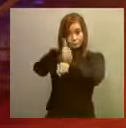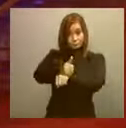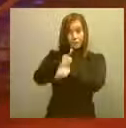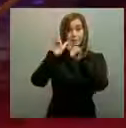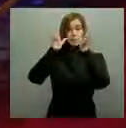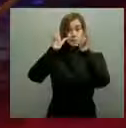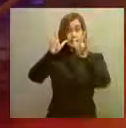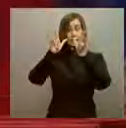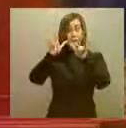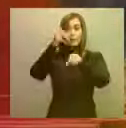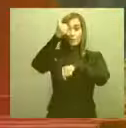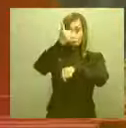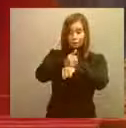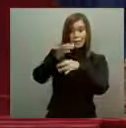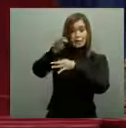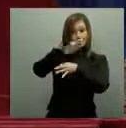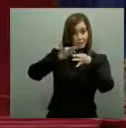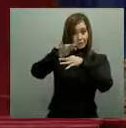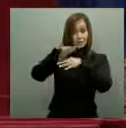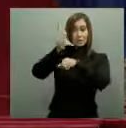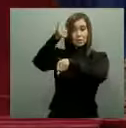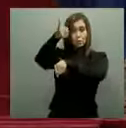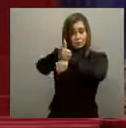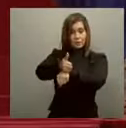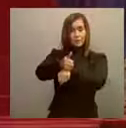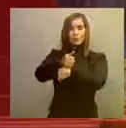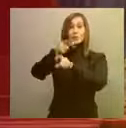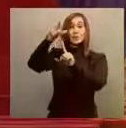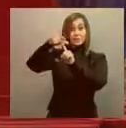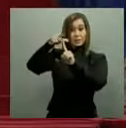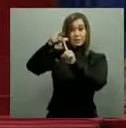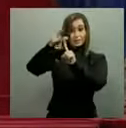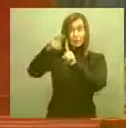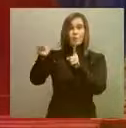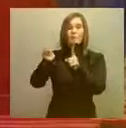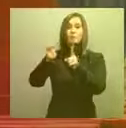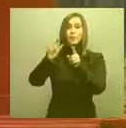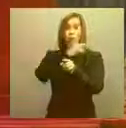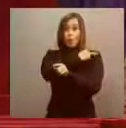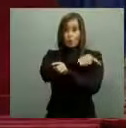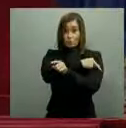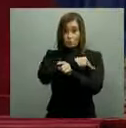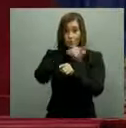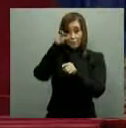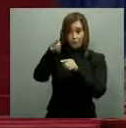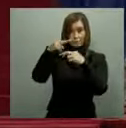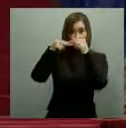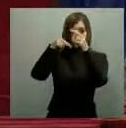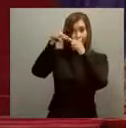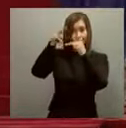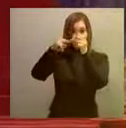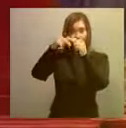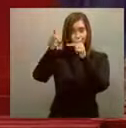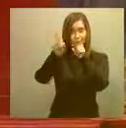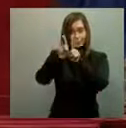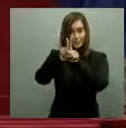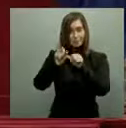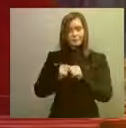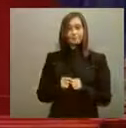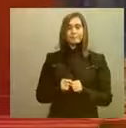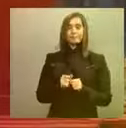San Francisco de Macorís, cuyo nuevo hospital regional, el San Vicente de Paúl, está ya en construcción. En